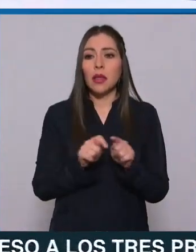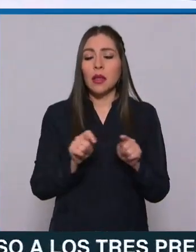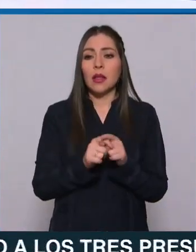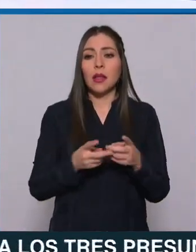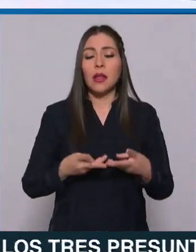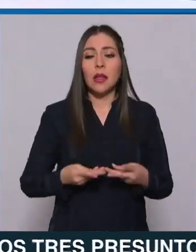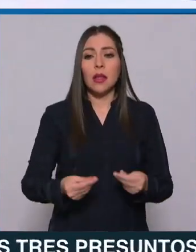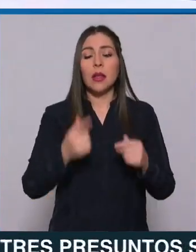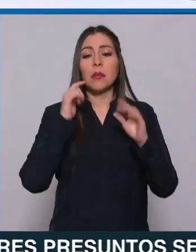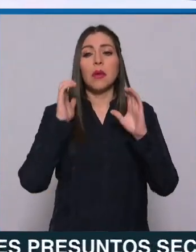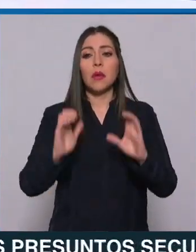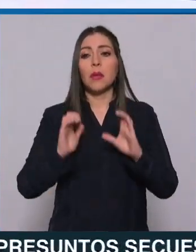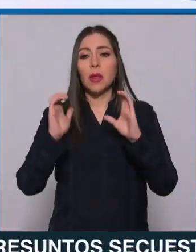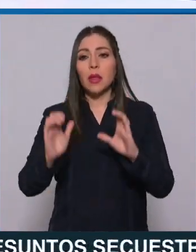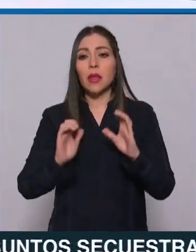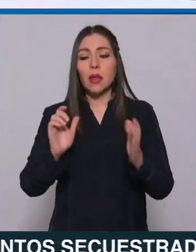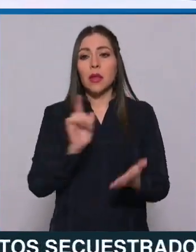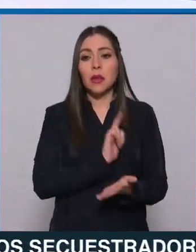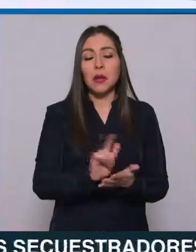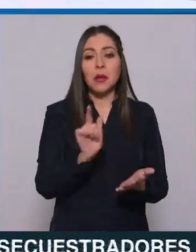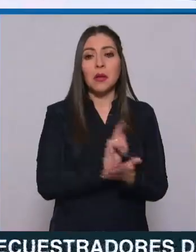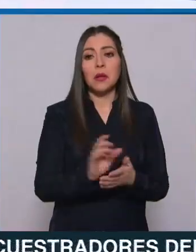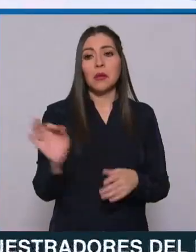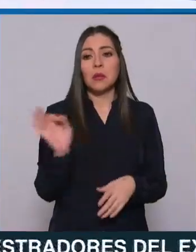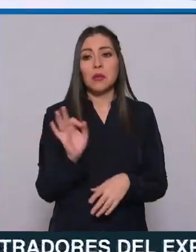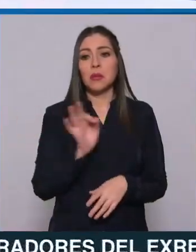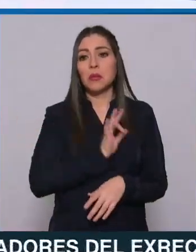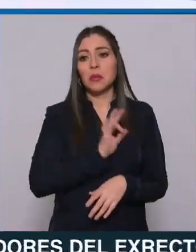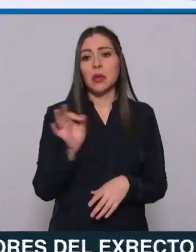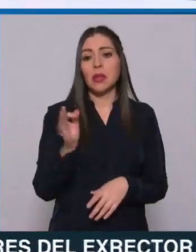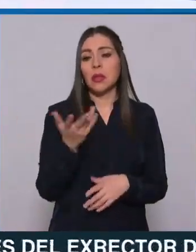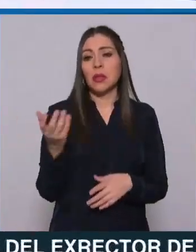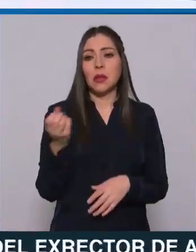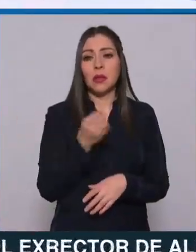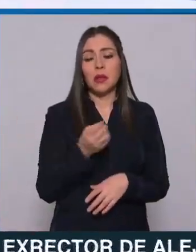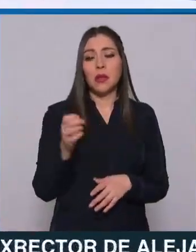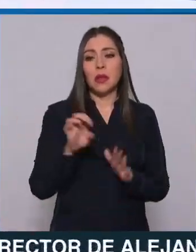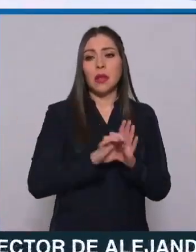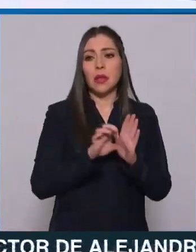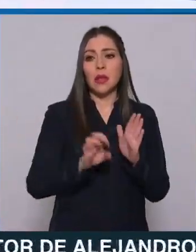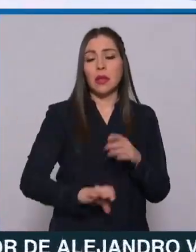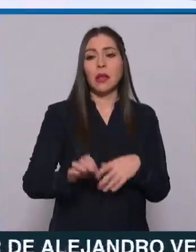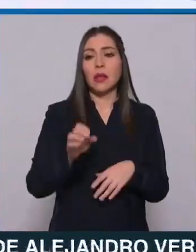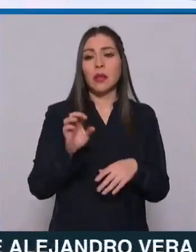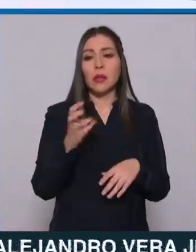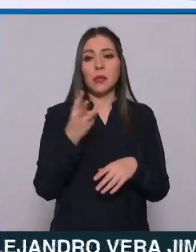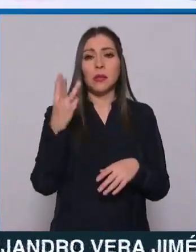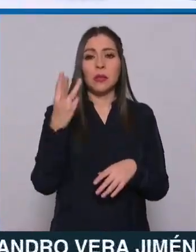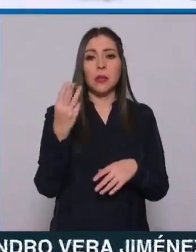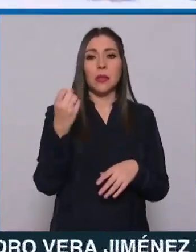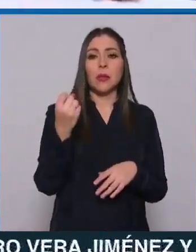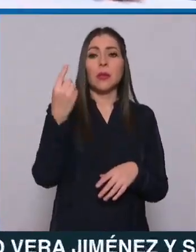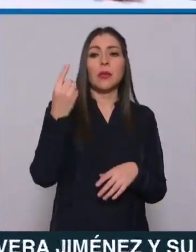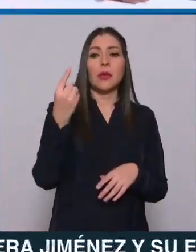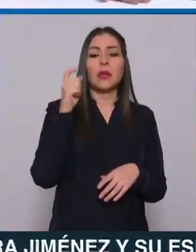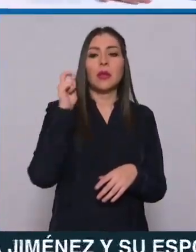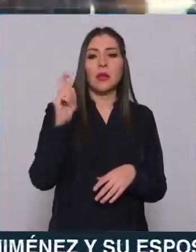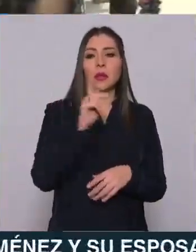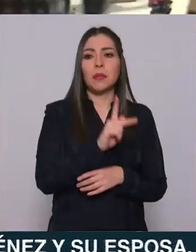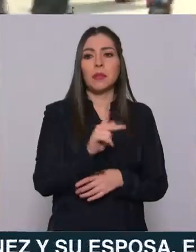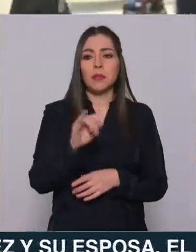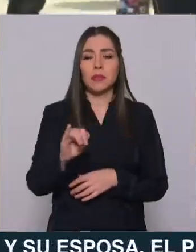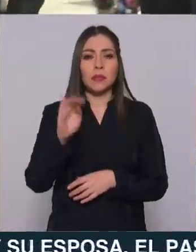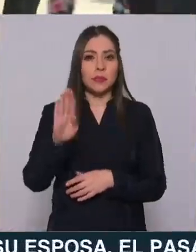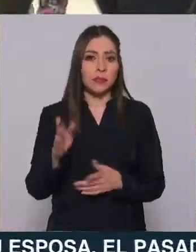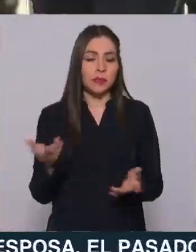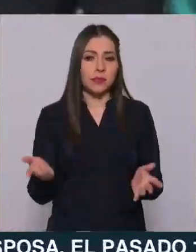el cuidado, la limpieza, podría ser hasta una tercera parte del Producto Interno Bruto, imagínense, ¿no? Sí, es una situación